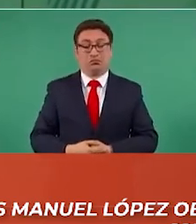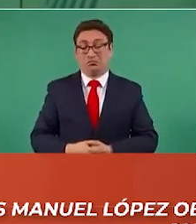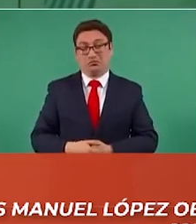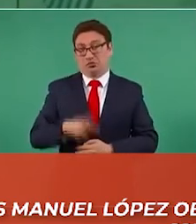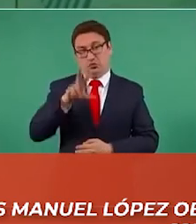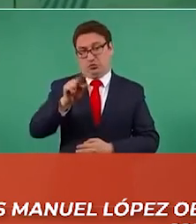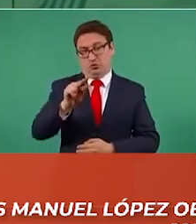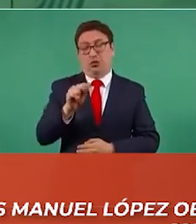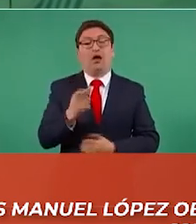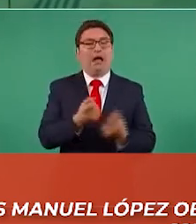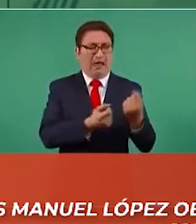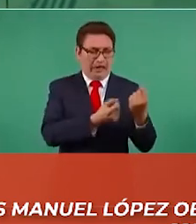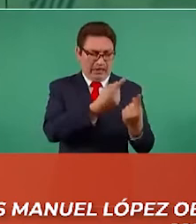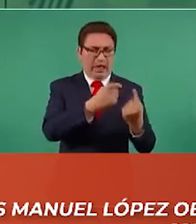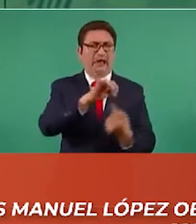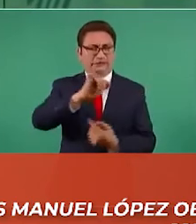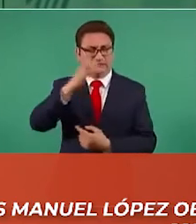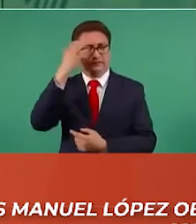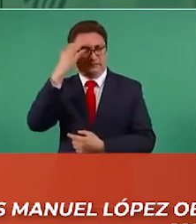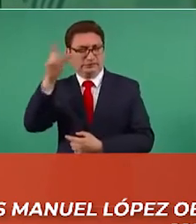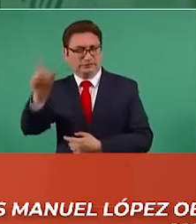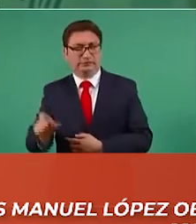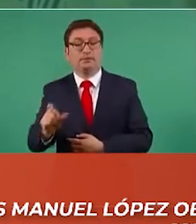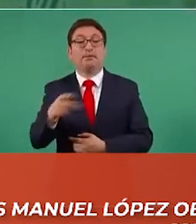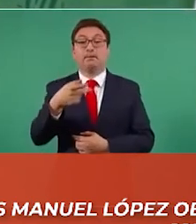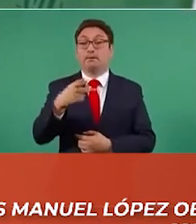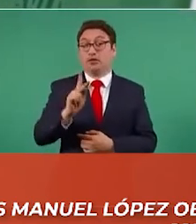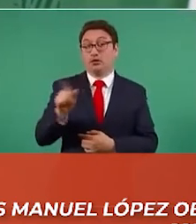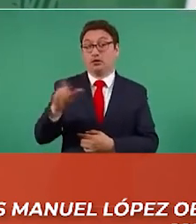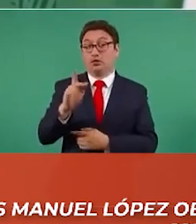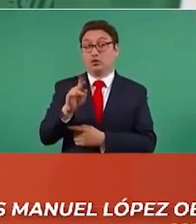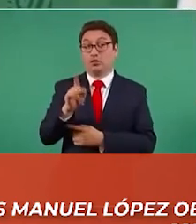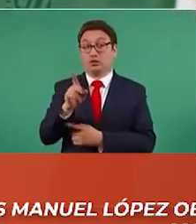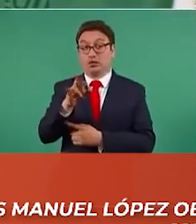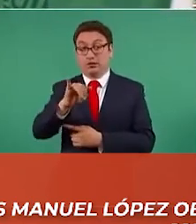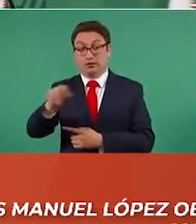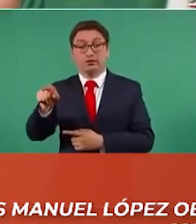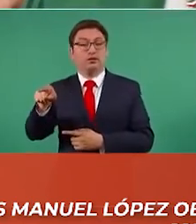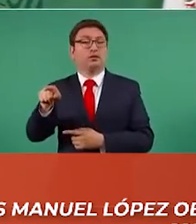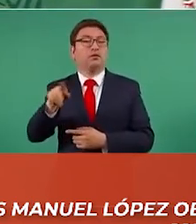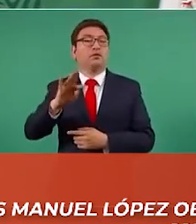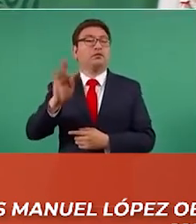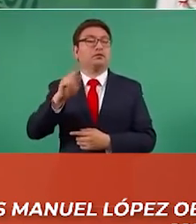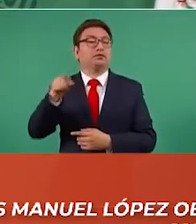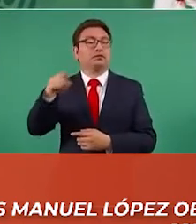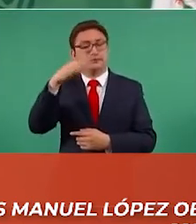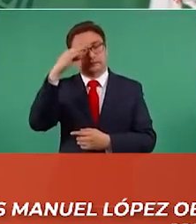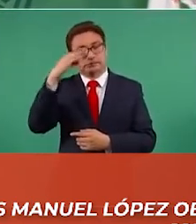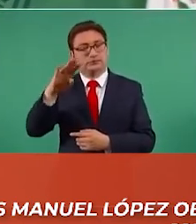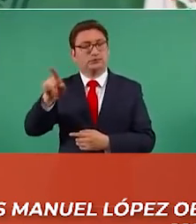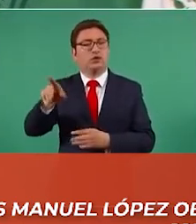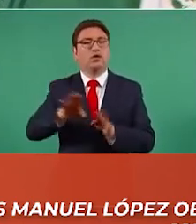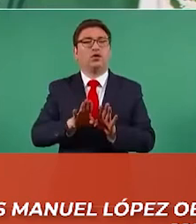Algunos sí, porque como el señor Cuadre seguramente debe ser